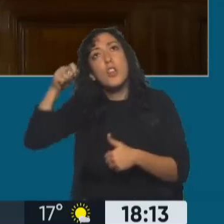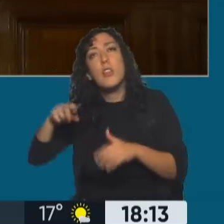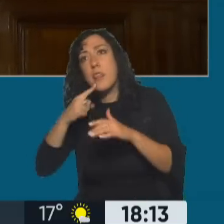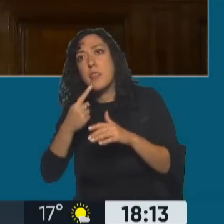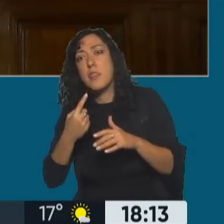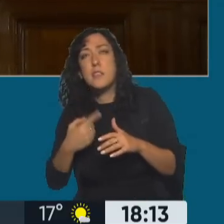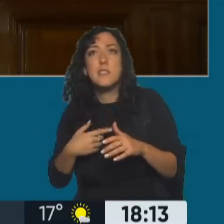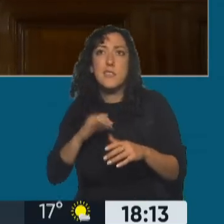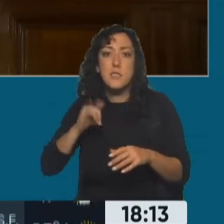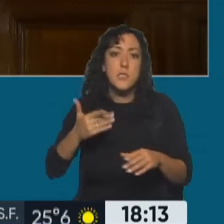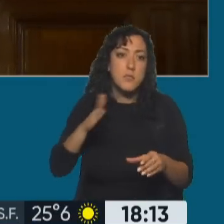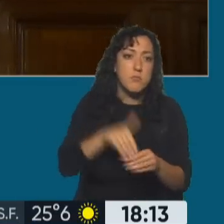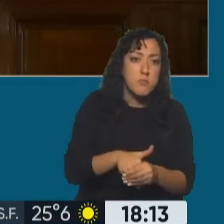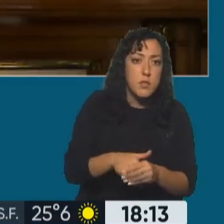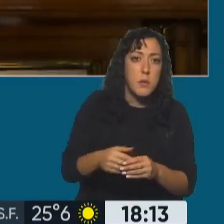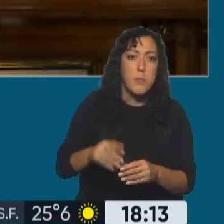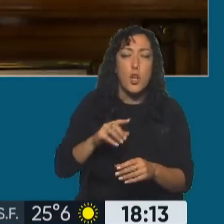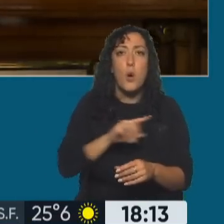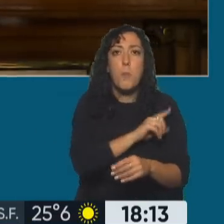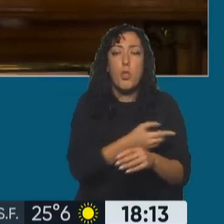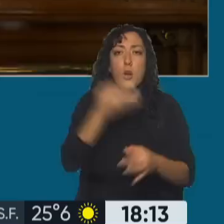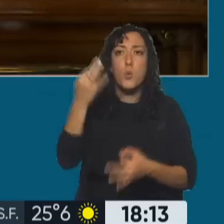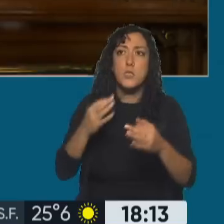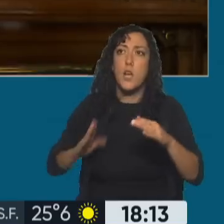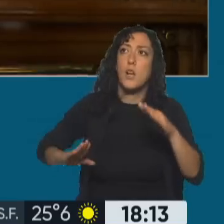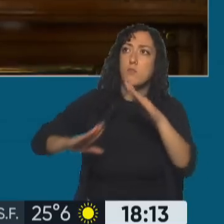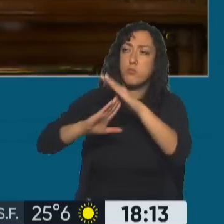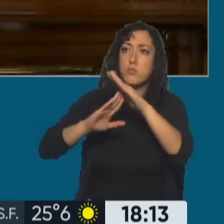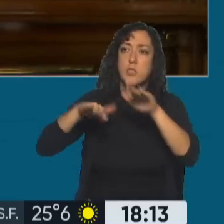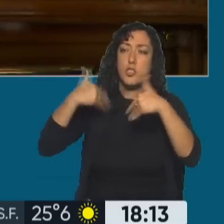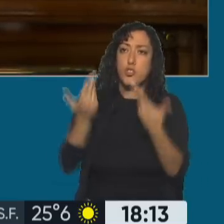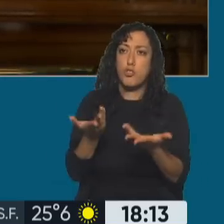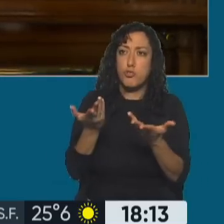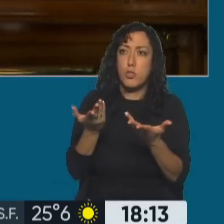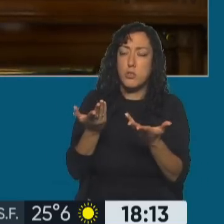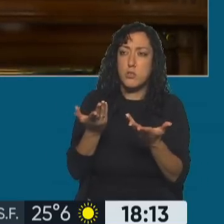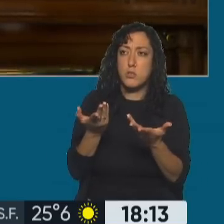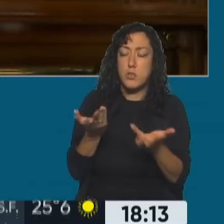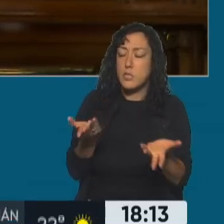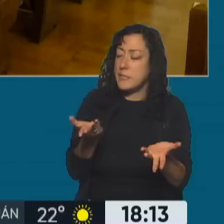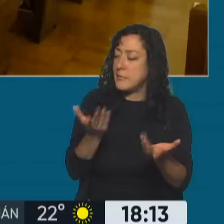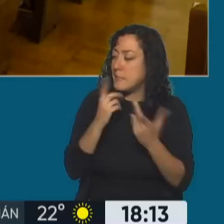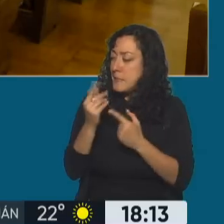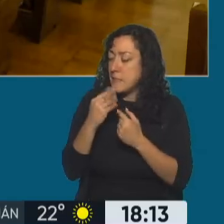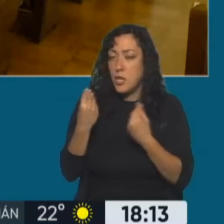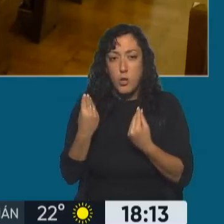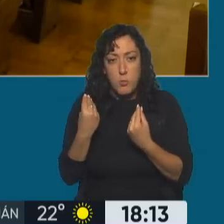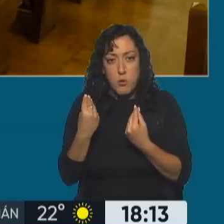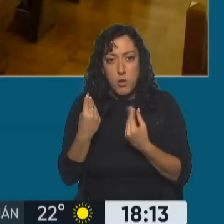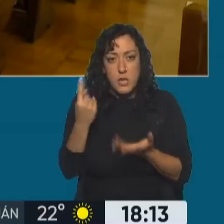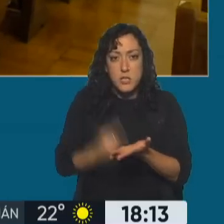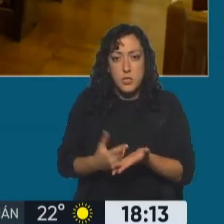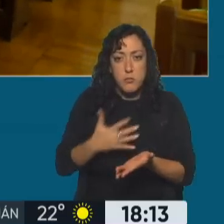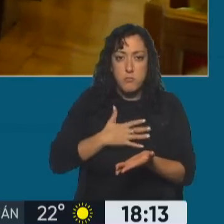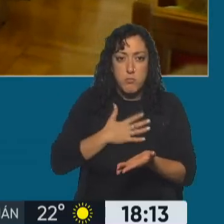va a discutir a la Corte si es la cabeza del Poder Judicial y la que decide? Es una suma de poder que toma respecto de sus propias